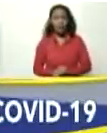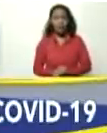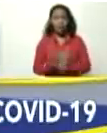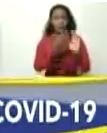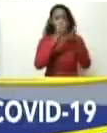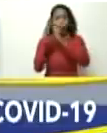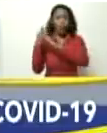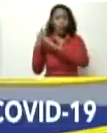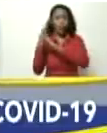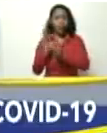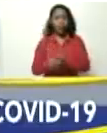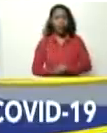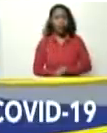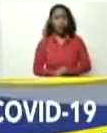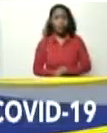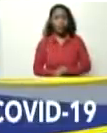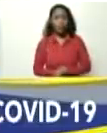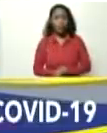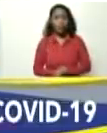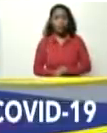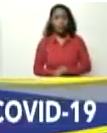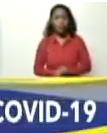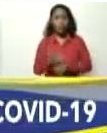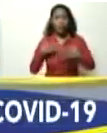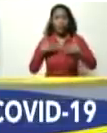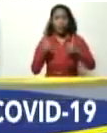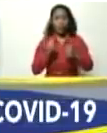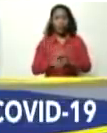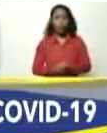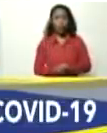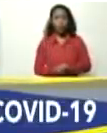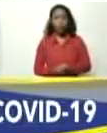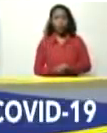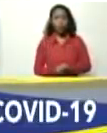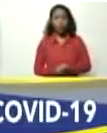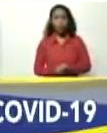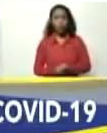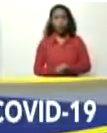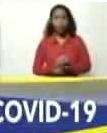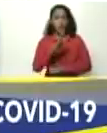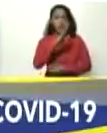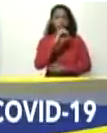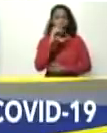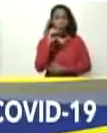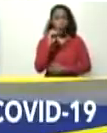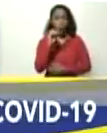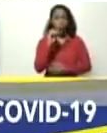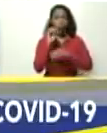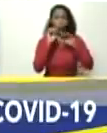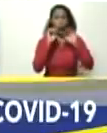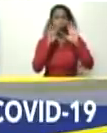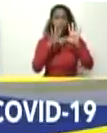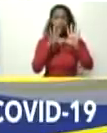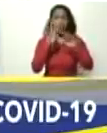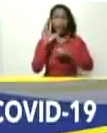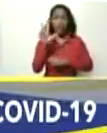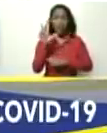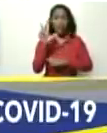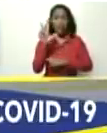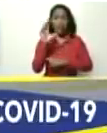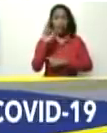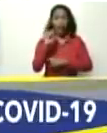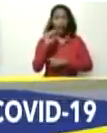comunitaria, comunal, de la salud. Son 593 ASIC en el